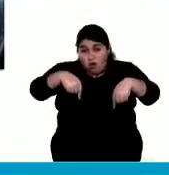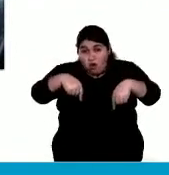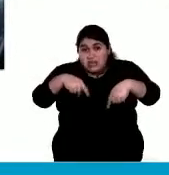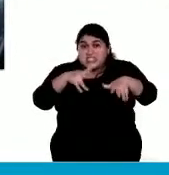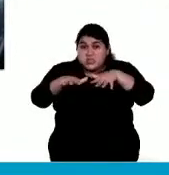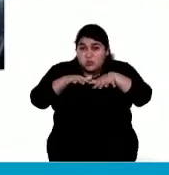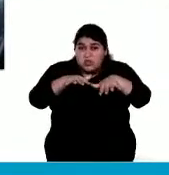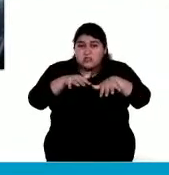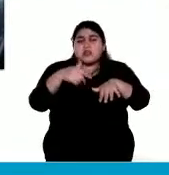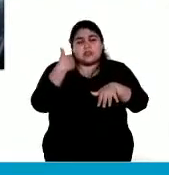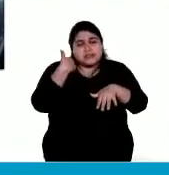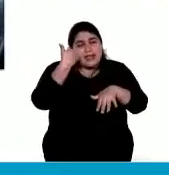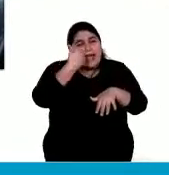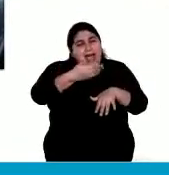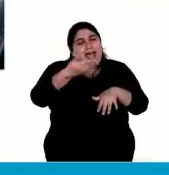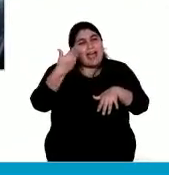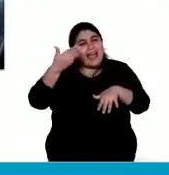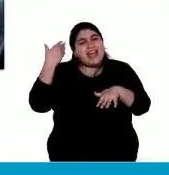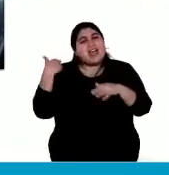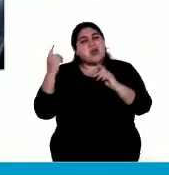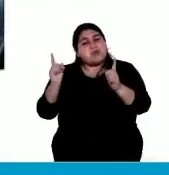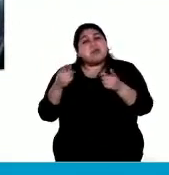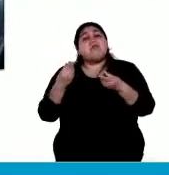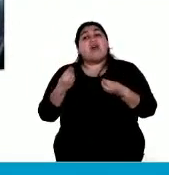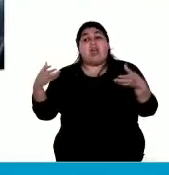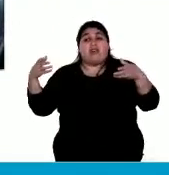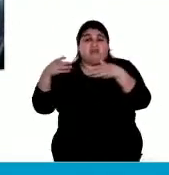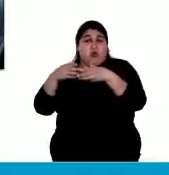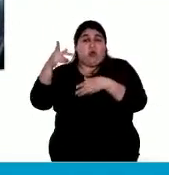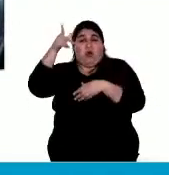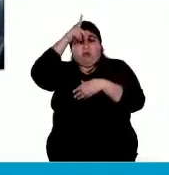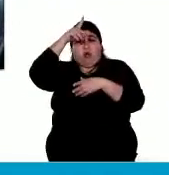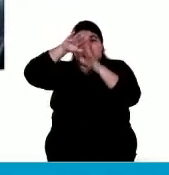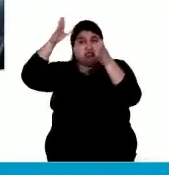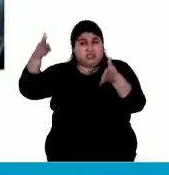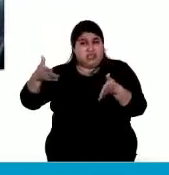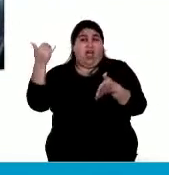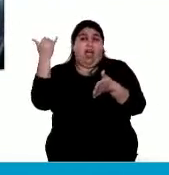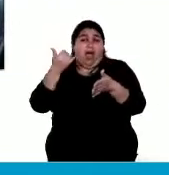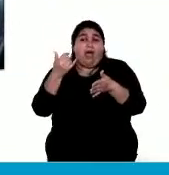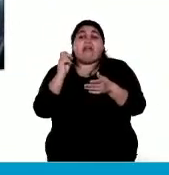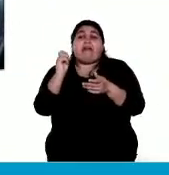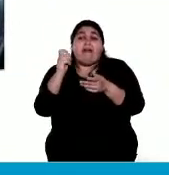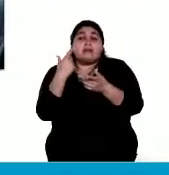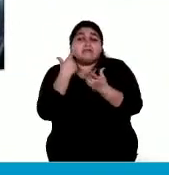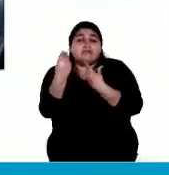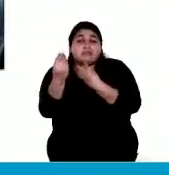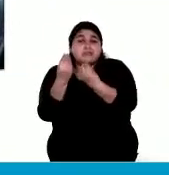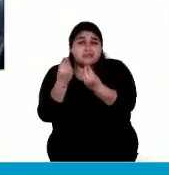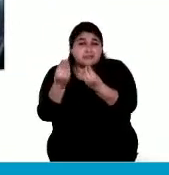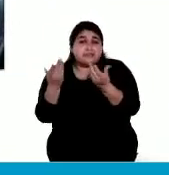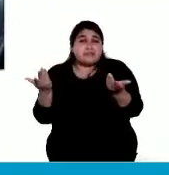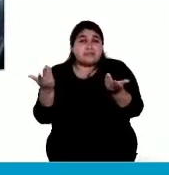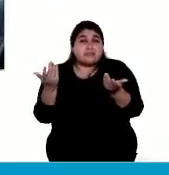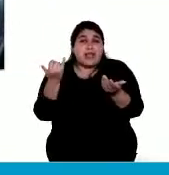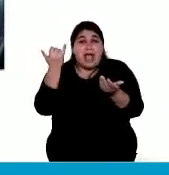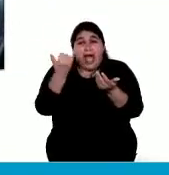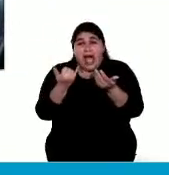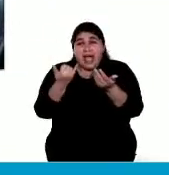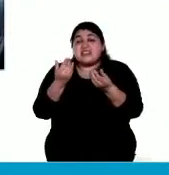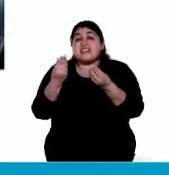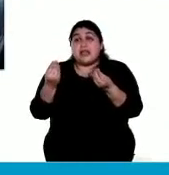desde hace tiempo, una fuerza en la que conviven dinosaurios con millennials,